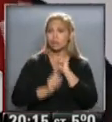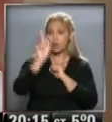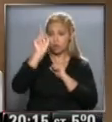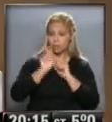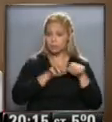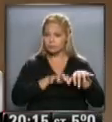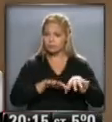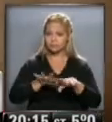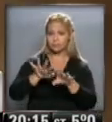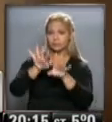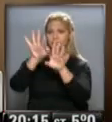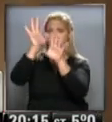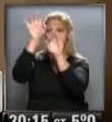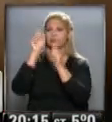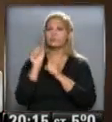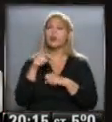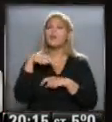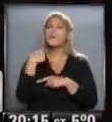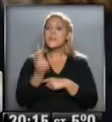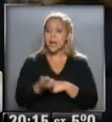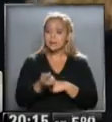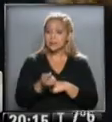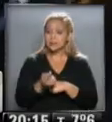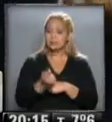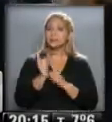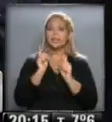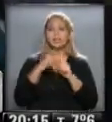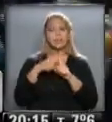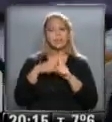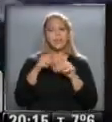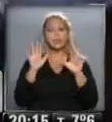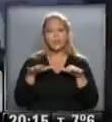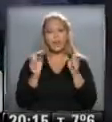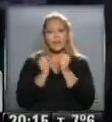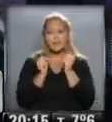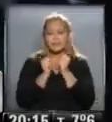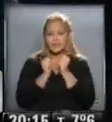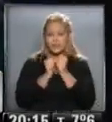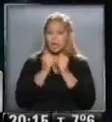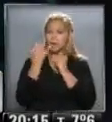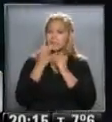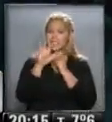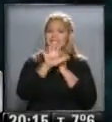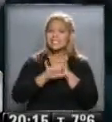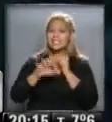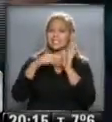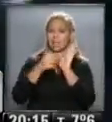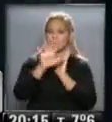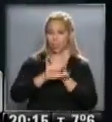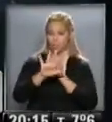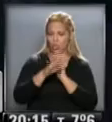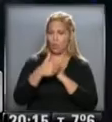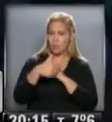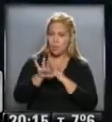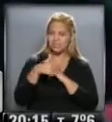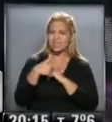masa de aire frío de origen polar, pero mañana seguirán las bajas temperaturas, especialmente en el centro de nuestro país. Mañana se espera una mínima